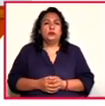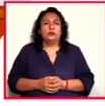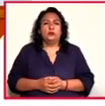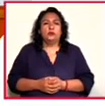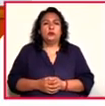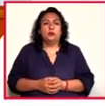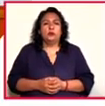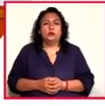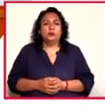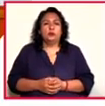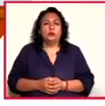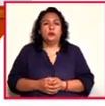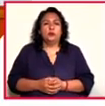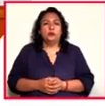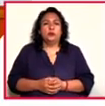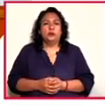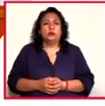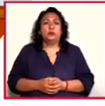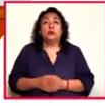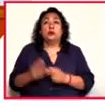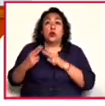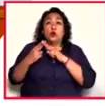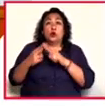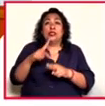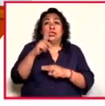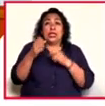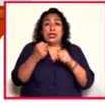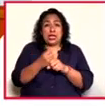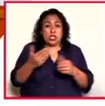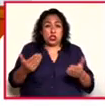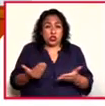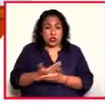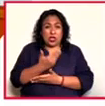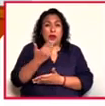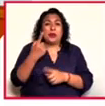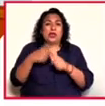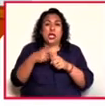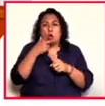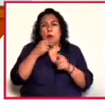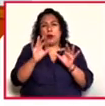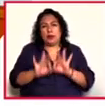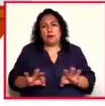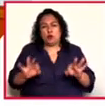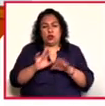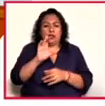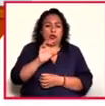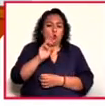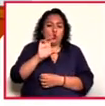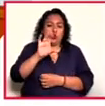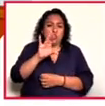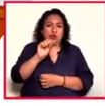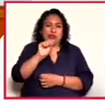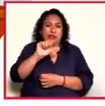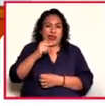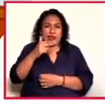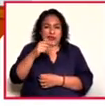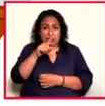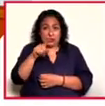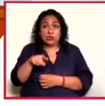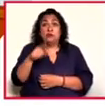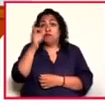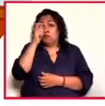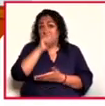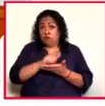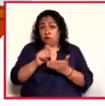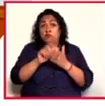Arrieros somos. A 100 años del nacimiento del ícono de la canción ranchera, Cuco Sánchez, sus composiciones siguen sonando en